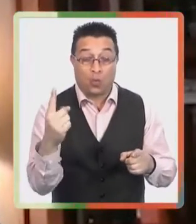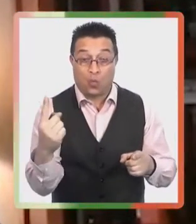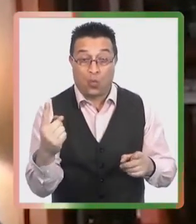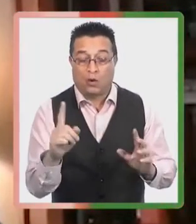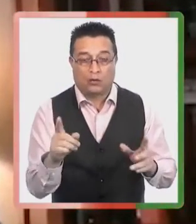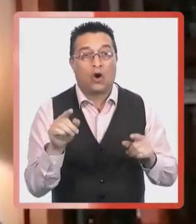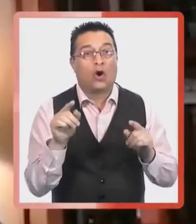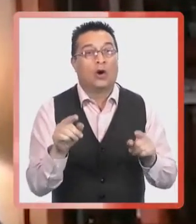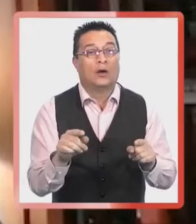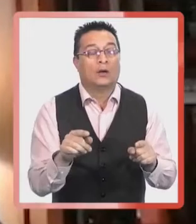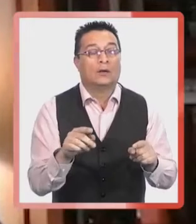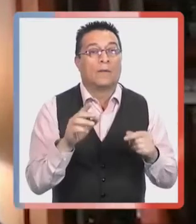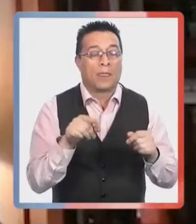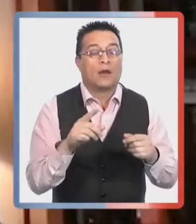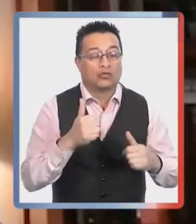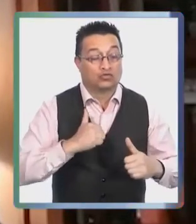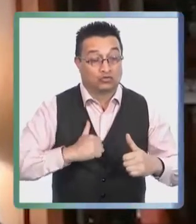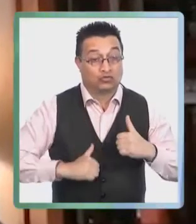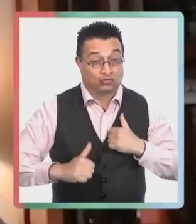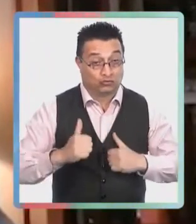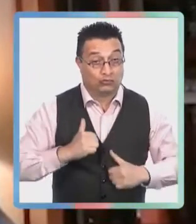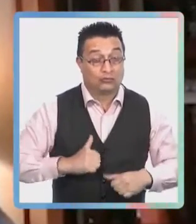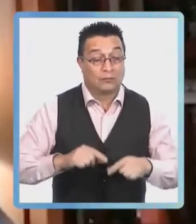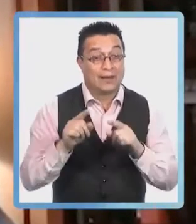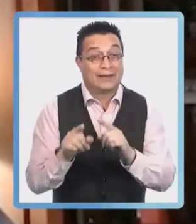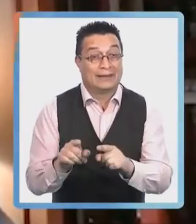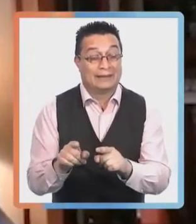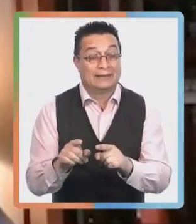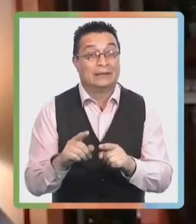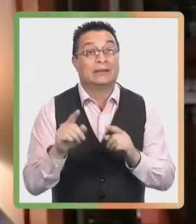una. Y obviamente que ese sufrimiento